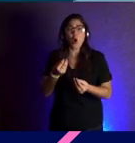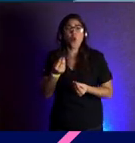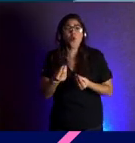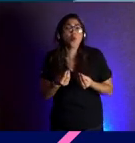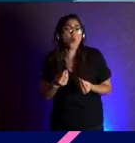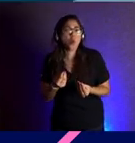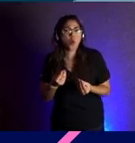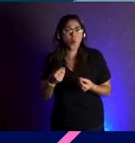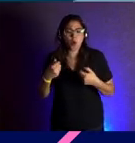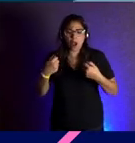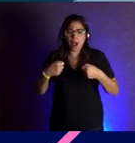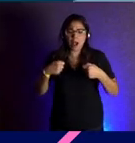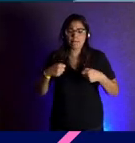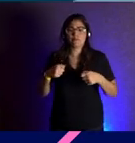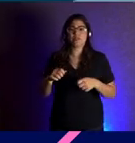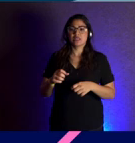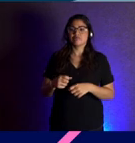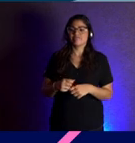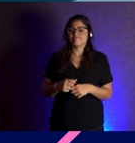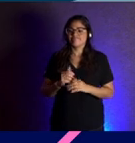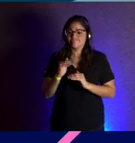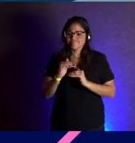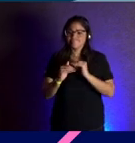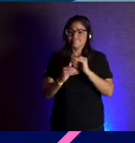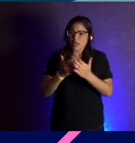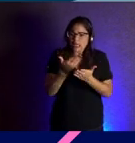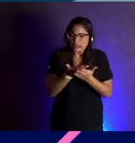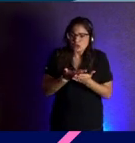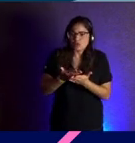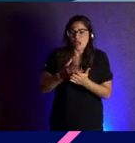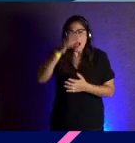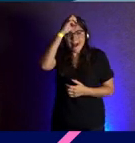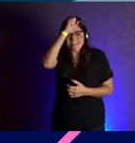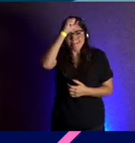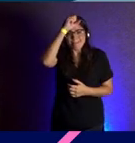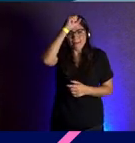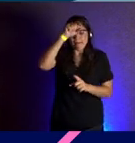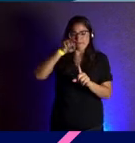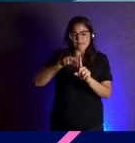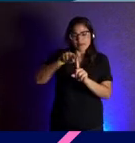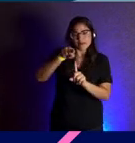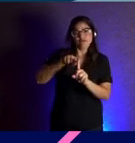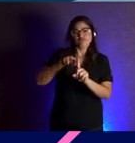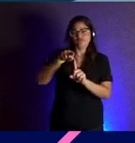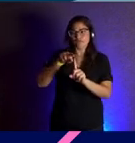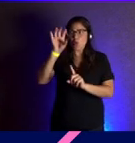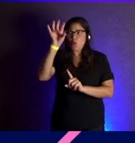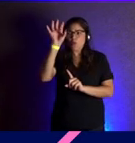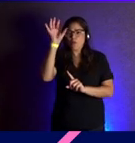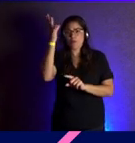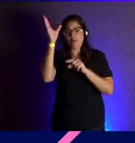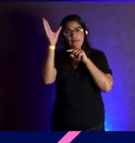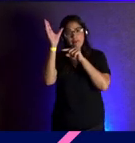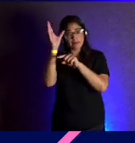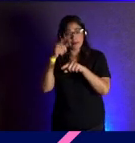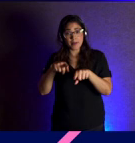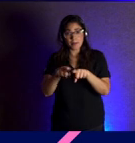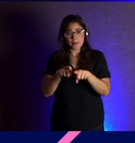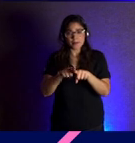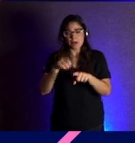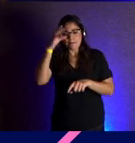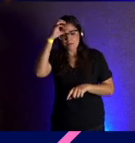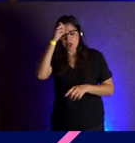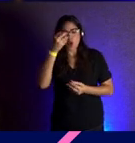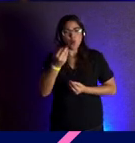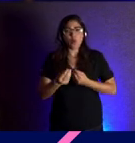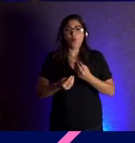sobre clima, lo complejo que es. Y sobre todo, aprender a reportar la incertidumbre. Los científicos y el